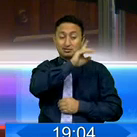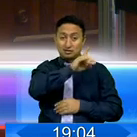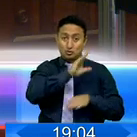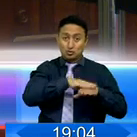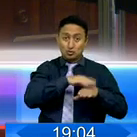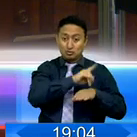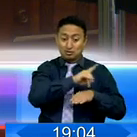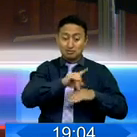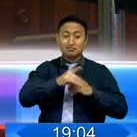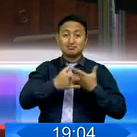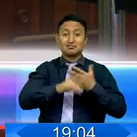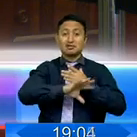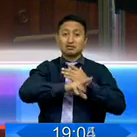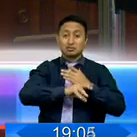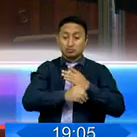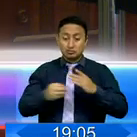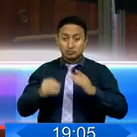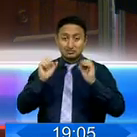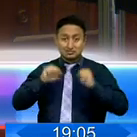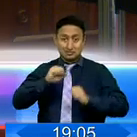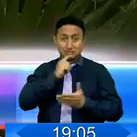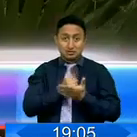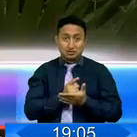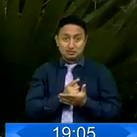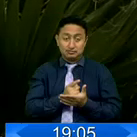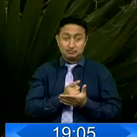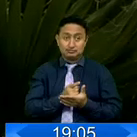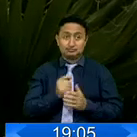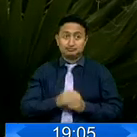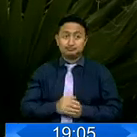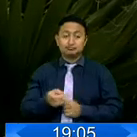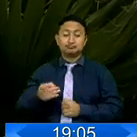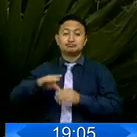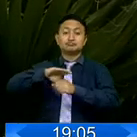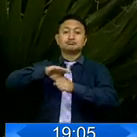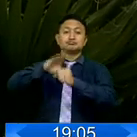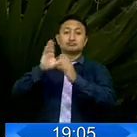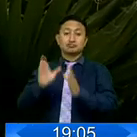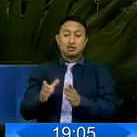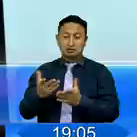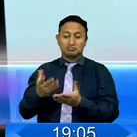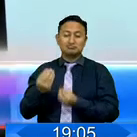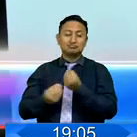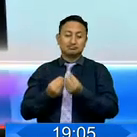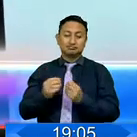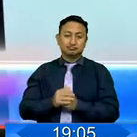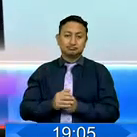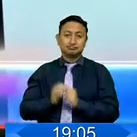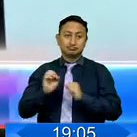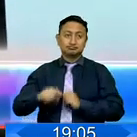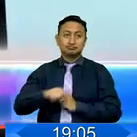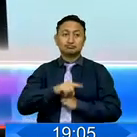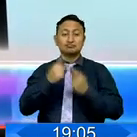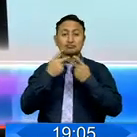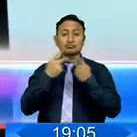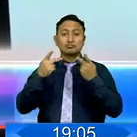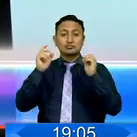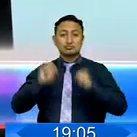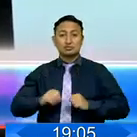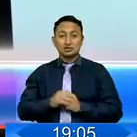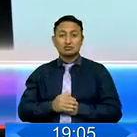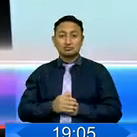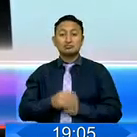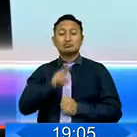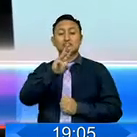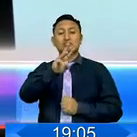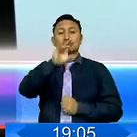documentos personales del presidente Lenín Moreno. En Cancillería ya se evalúa qué acciones tomar, pues las publicaciones efectivamente fueron filtradas por el